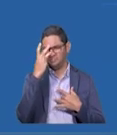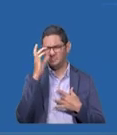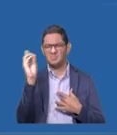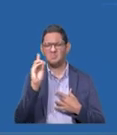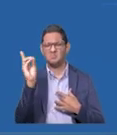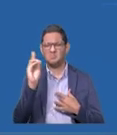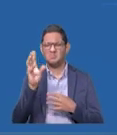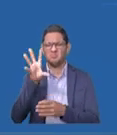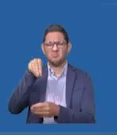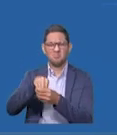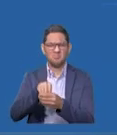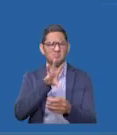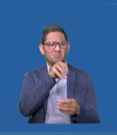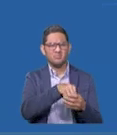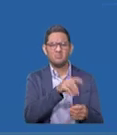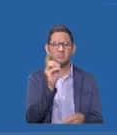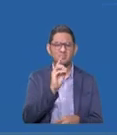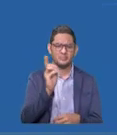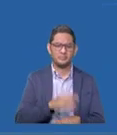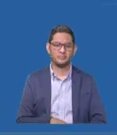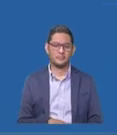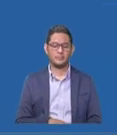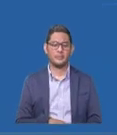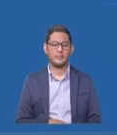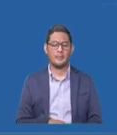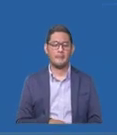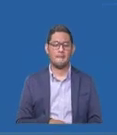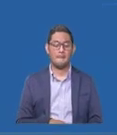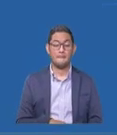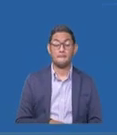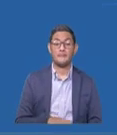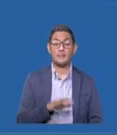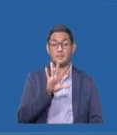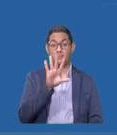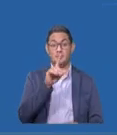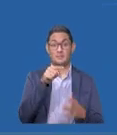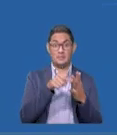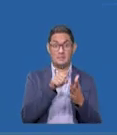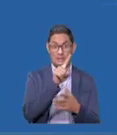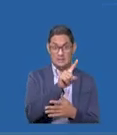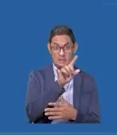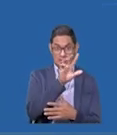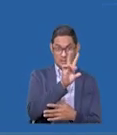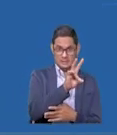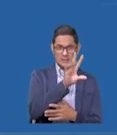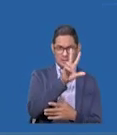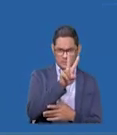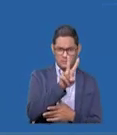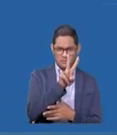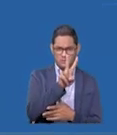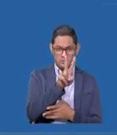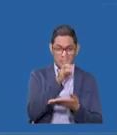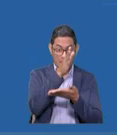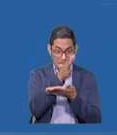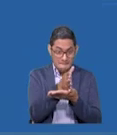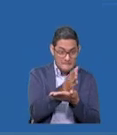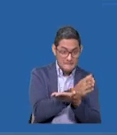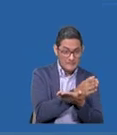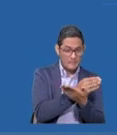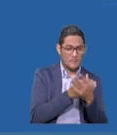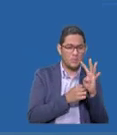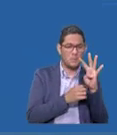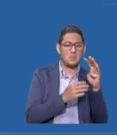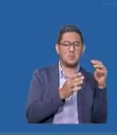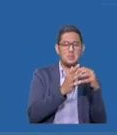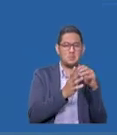aislamiento domiciliario 5.172 de los cuales cuatro mil 909 se mantienen en la